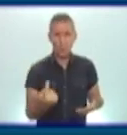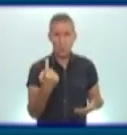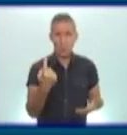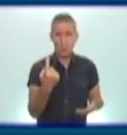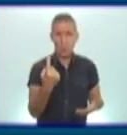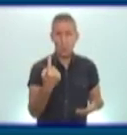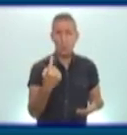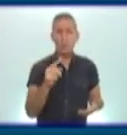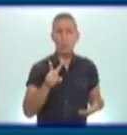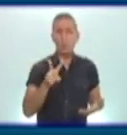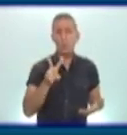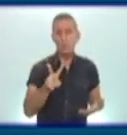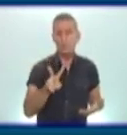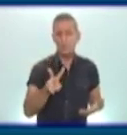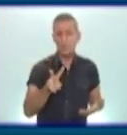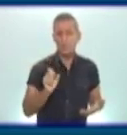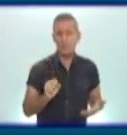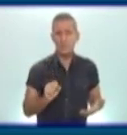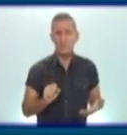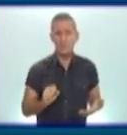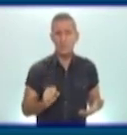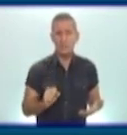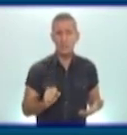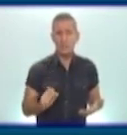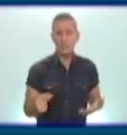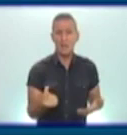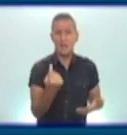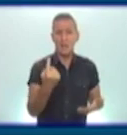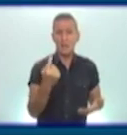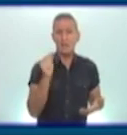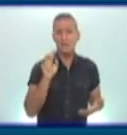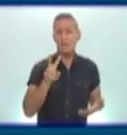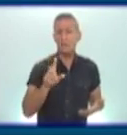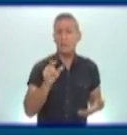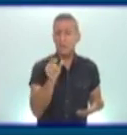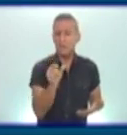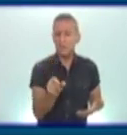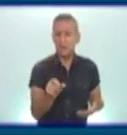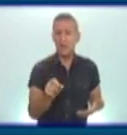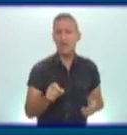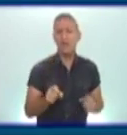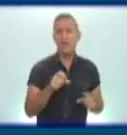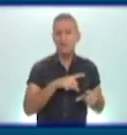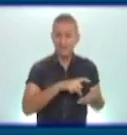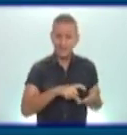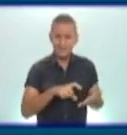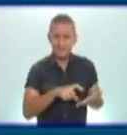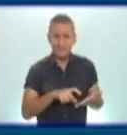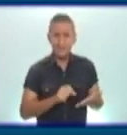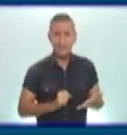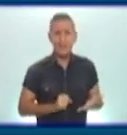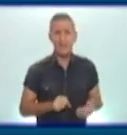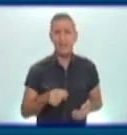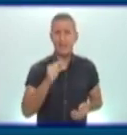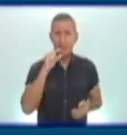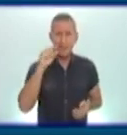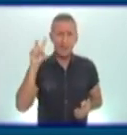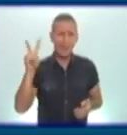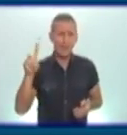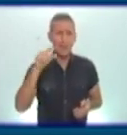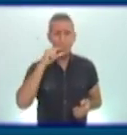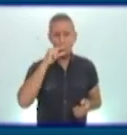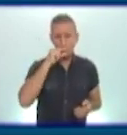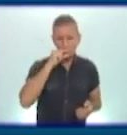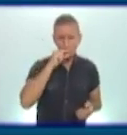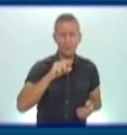fíjense, verdadero, porque la palabra de primera palabra que aparece en el texto es el infinitivo unir, es un verbo expresado en infinitivo,